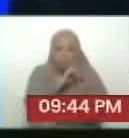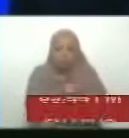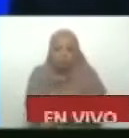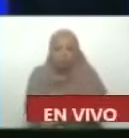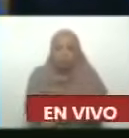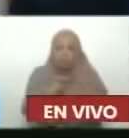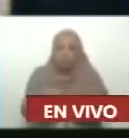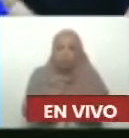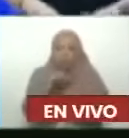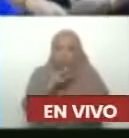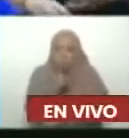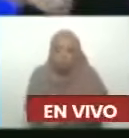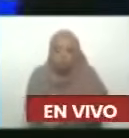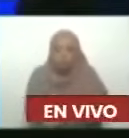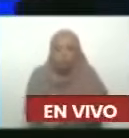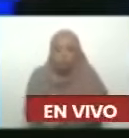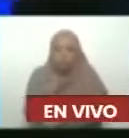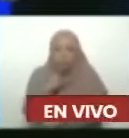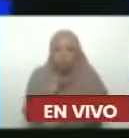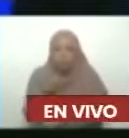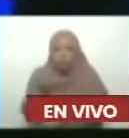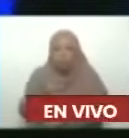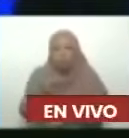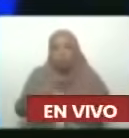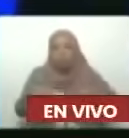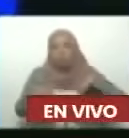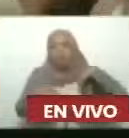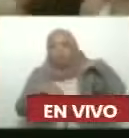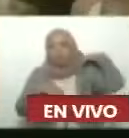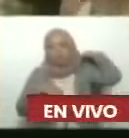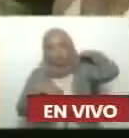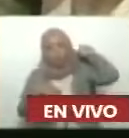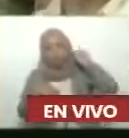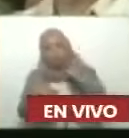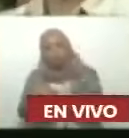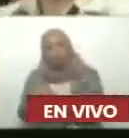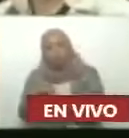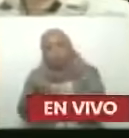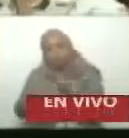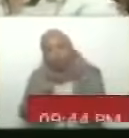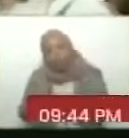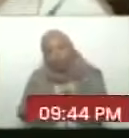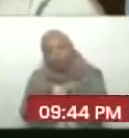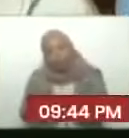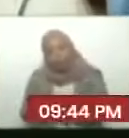cada vez salimos más fuertes. Con la verdad, una sola verdad, la realidad.